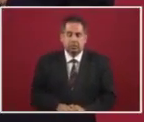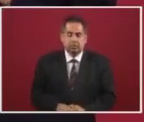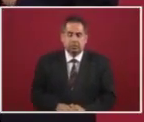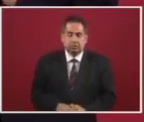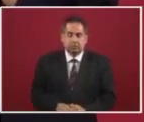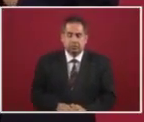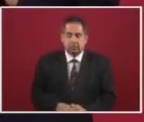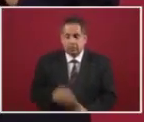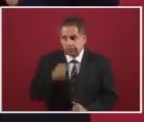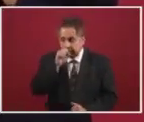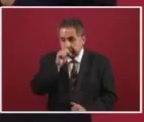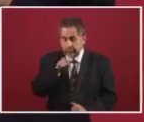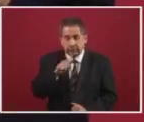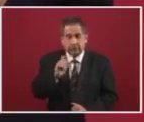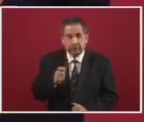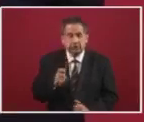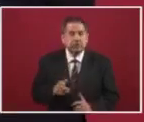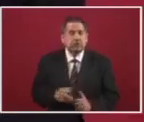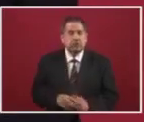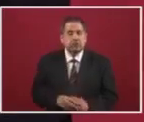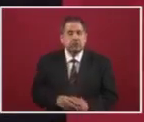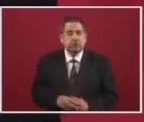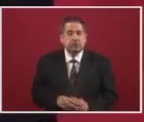Y desde luego,